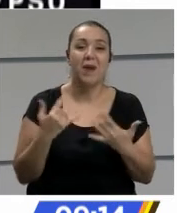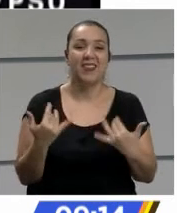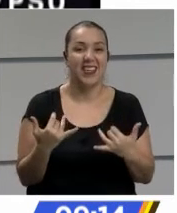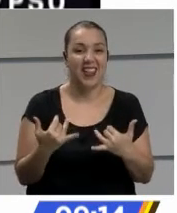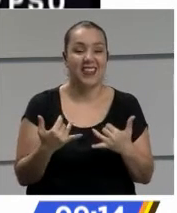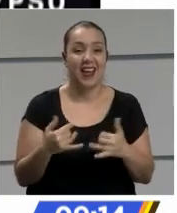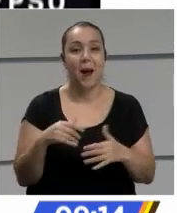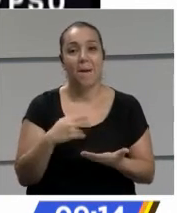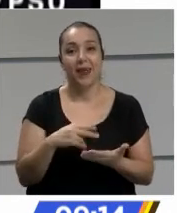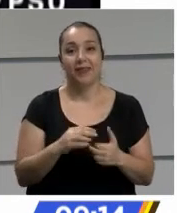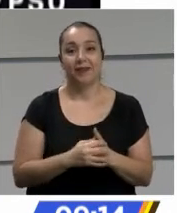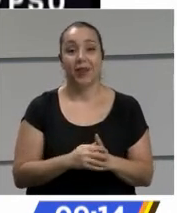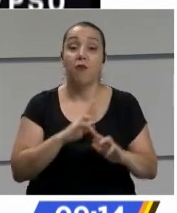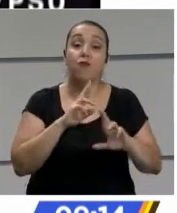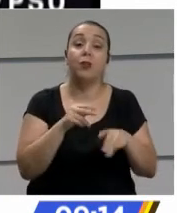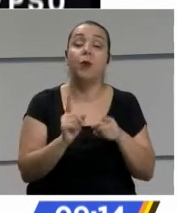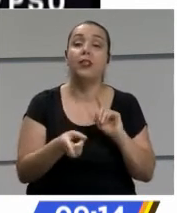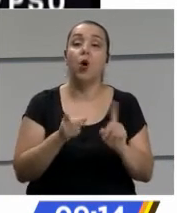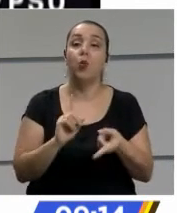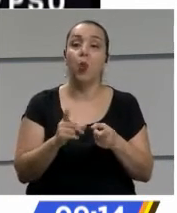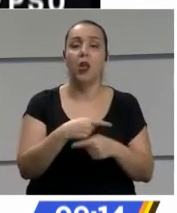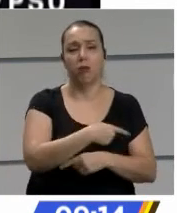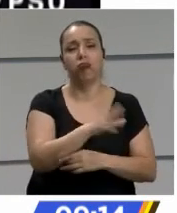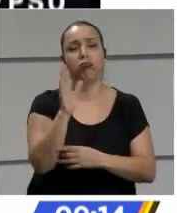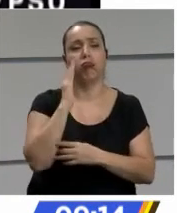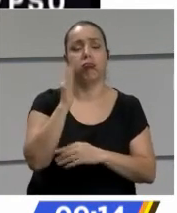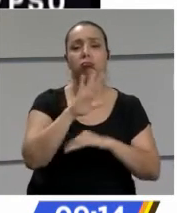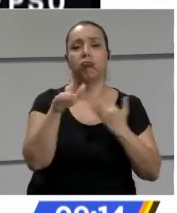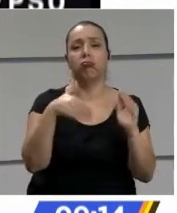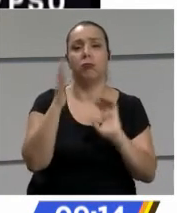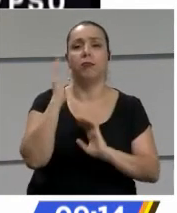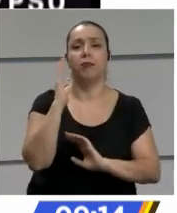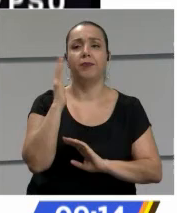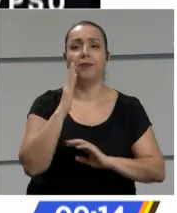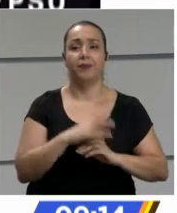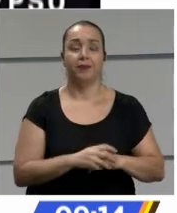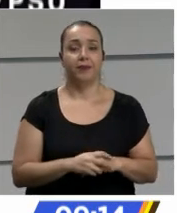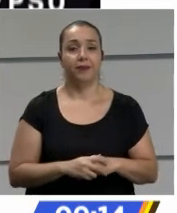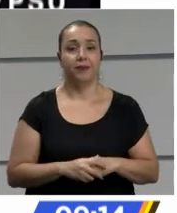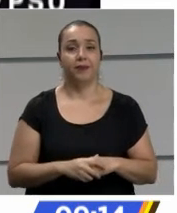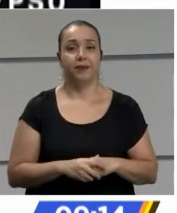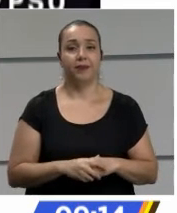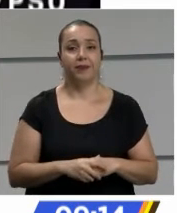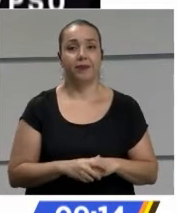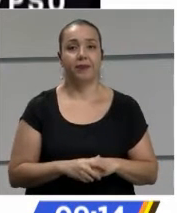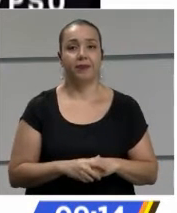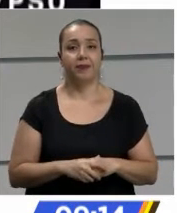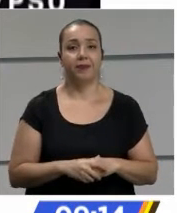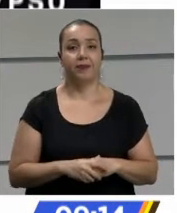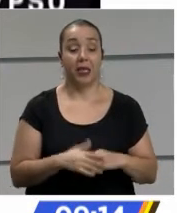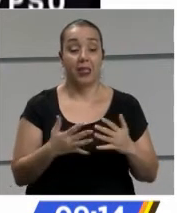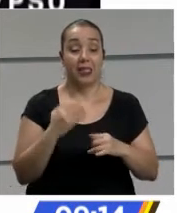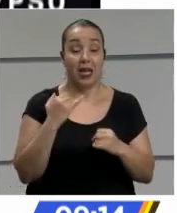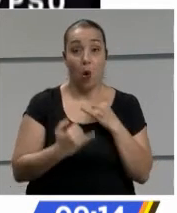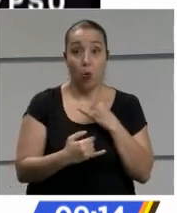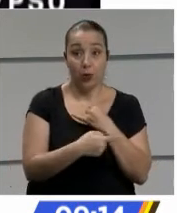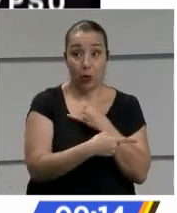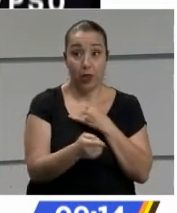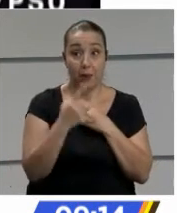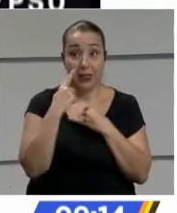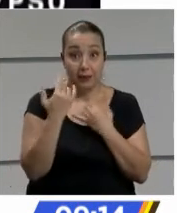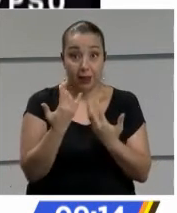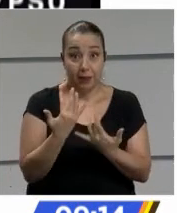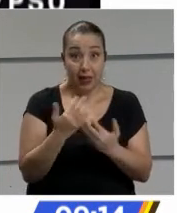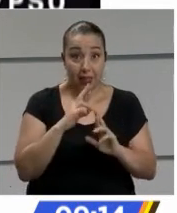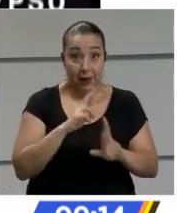Pegamos una bailadita. A ver, entonces la respuesta, yo creo que todos la sabemos. La sabemos. El cáliz. Esta es la última que viene, no trae